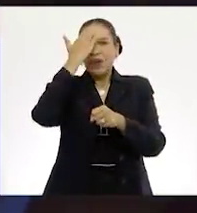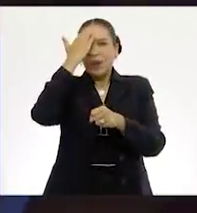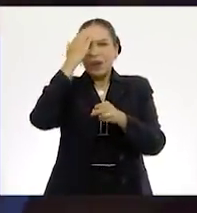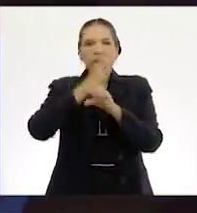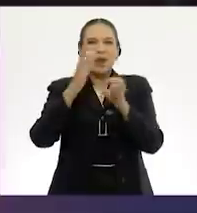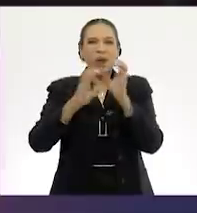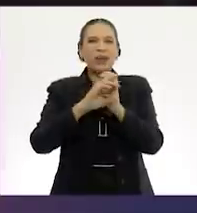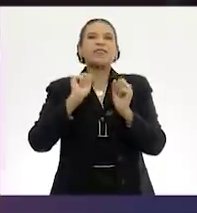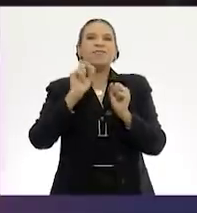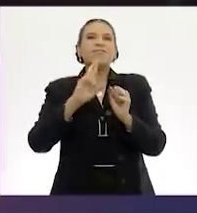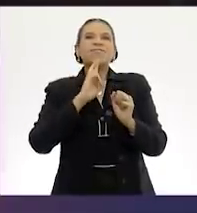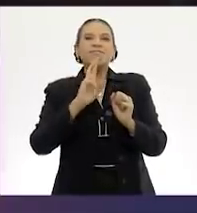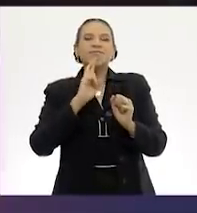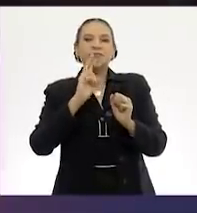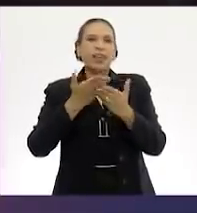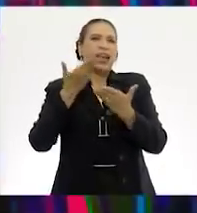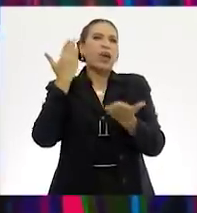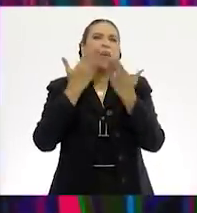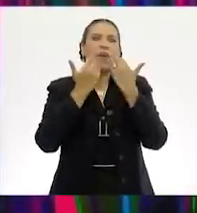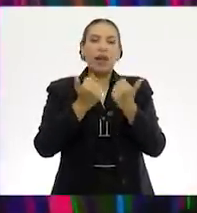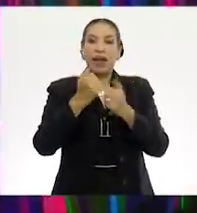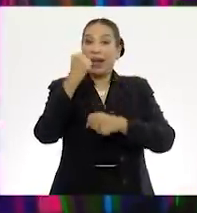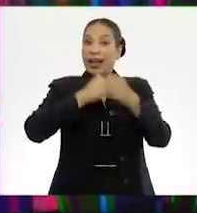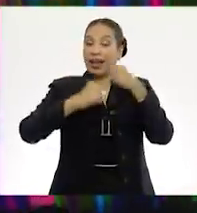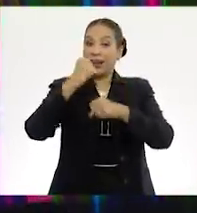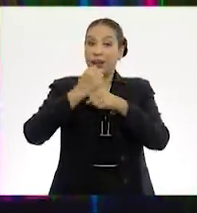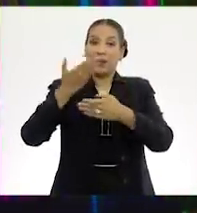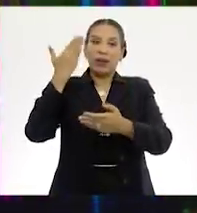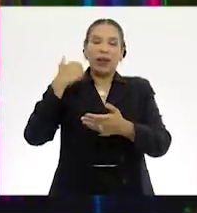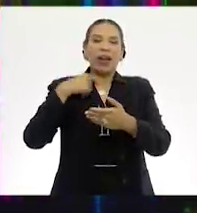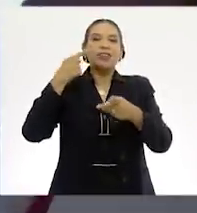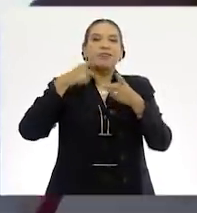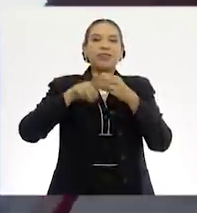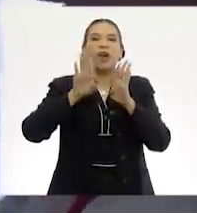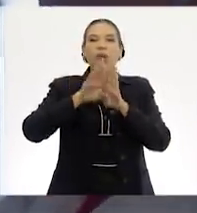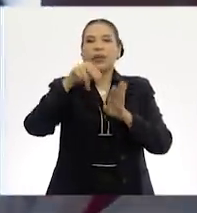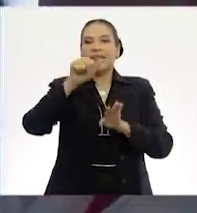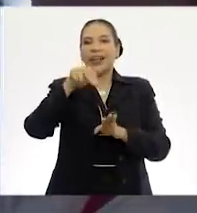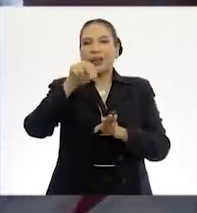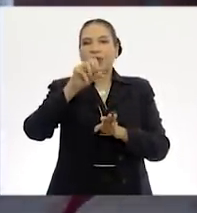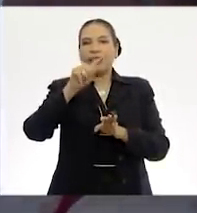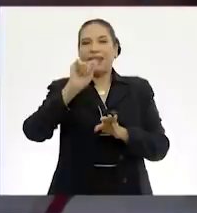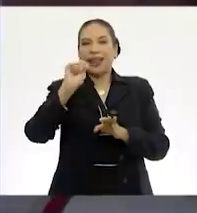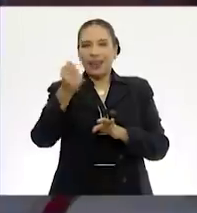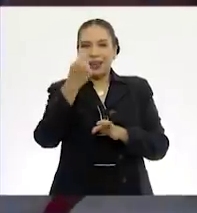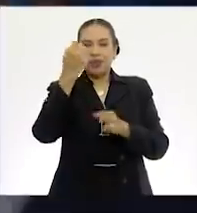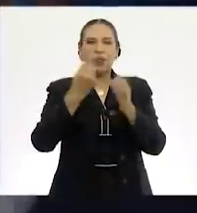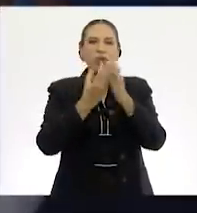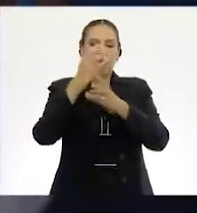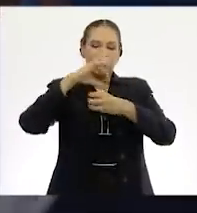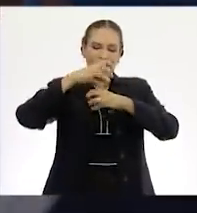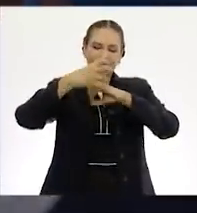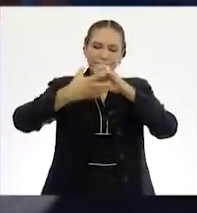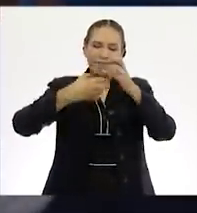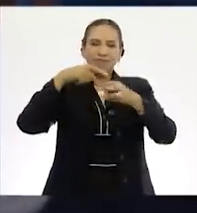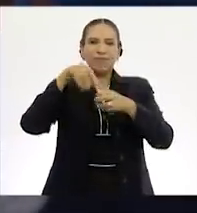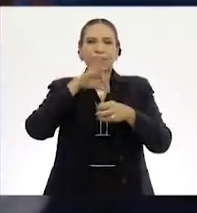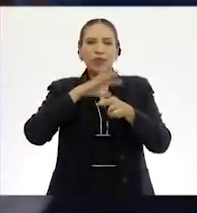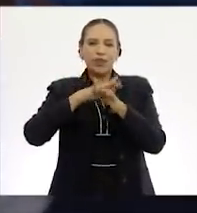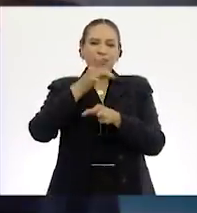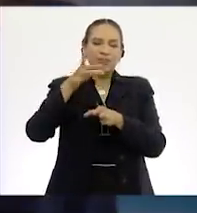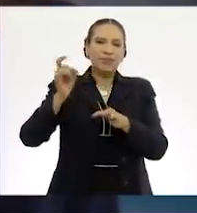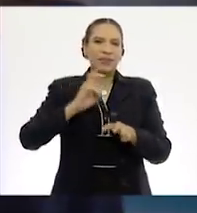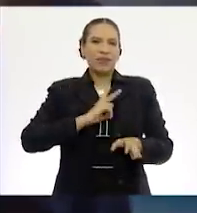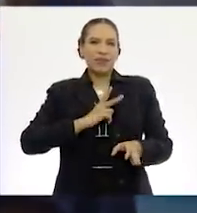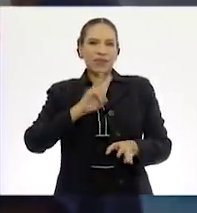que nadie más había encontrado. Hace unos años, innovamos en el mundo de la nanotecnología, creando una nueva molécula capaz de matar